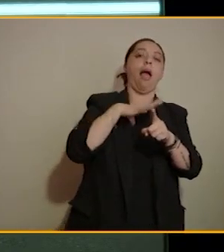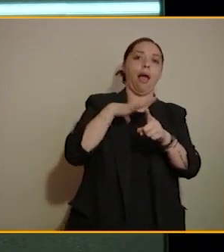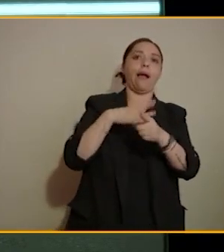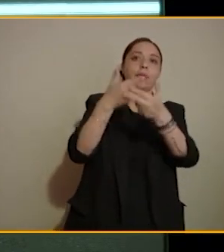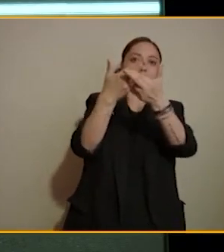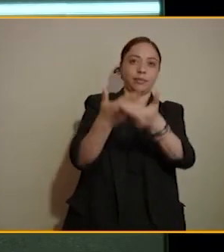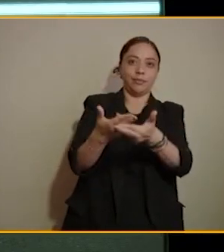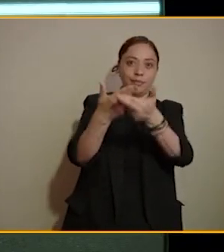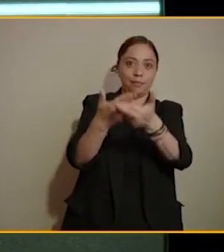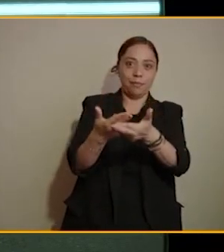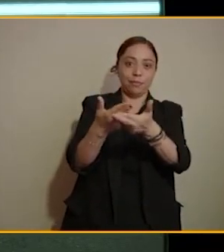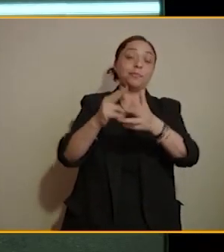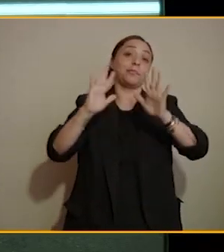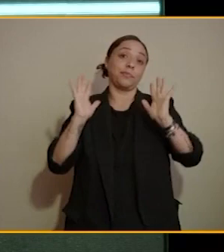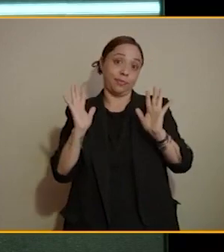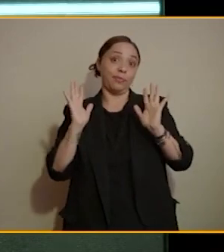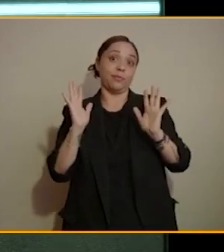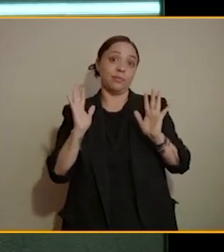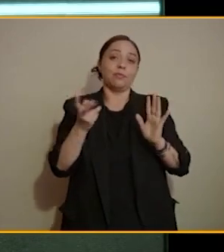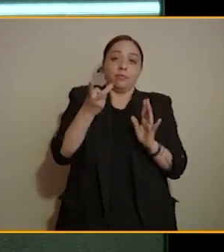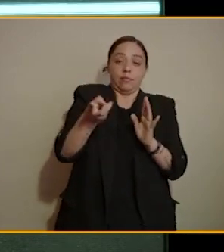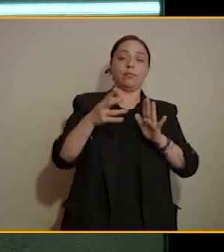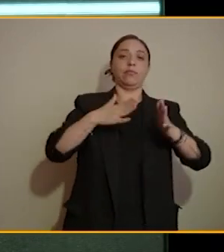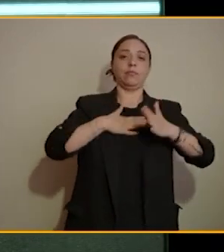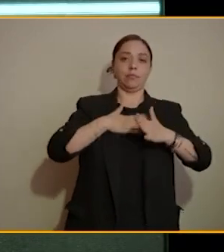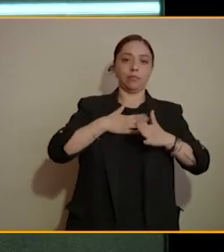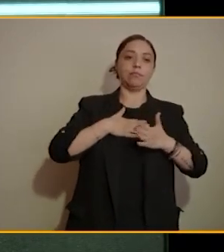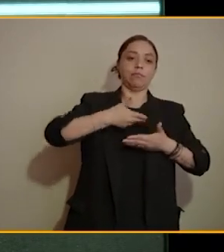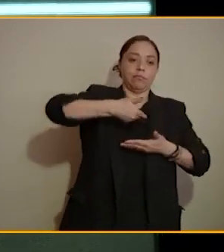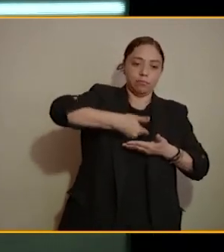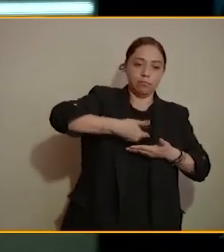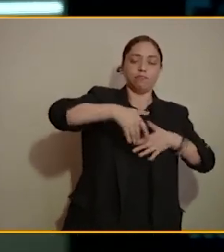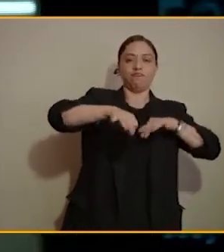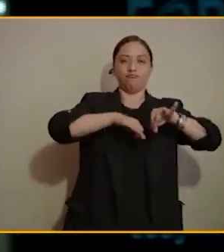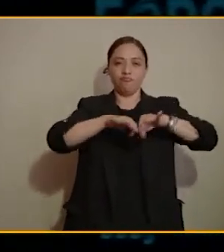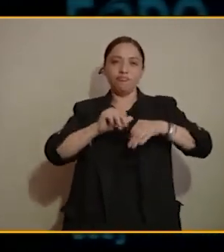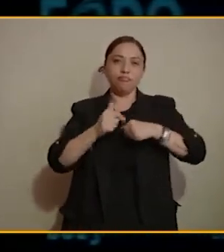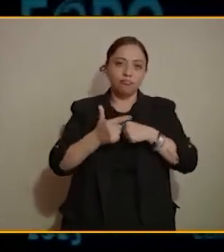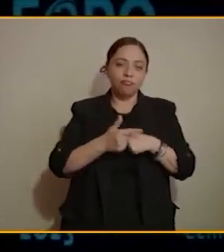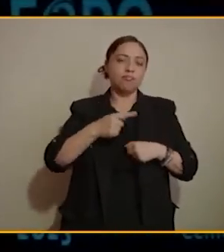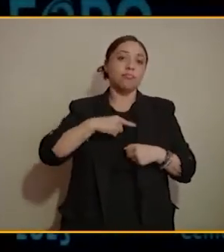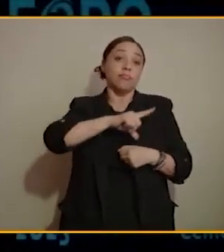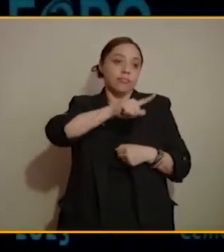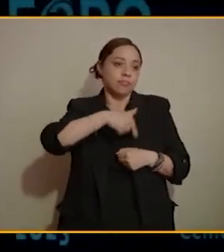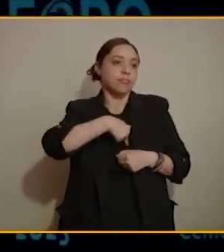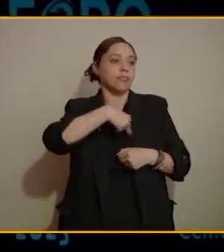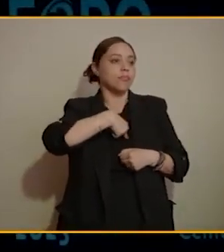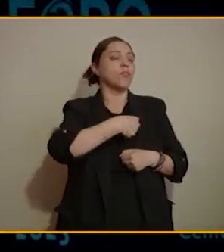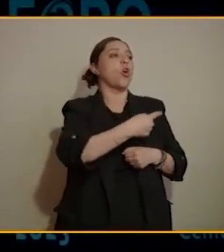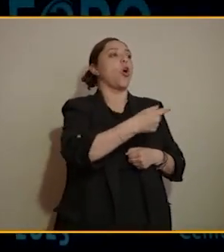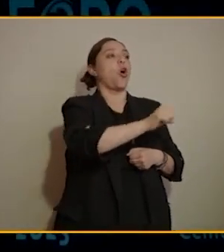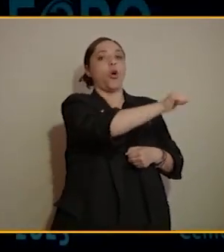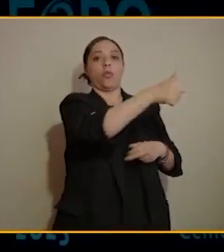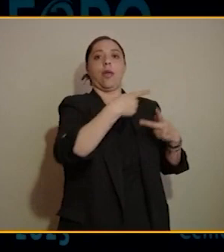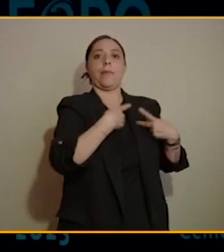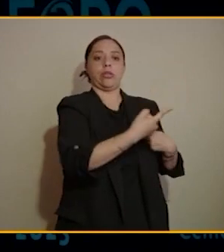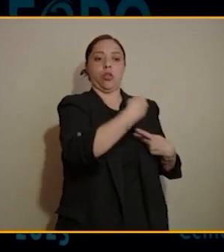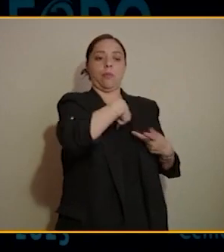con el que voy a sacar esta chamba o este encargo o este pedido y no voy a quedarle yo mal a mi cliente,